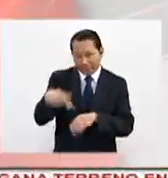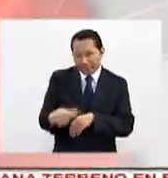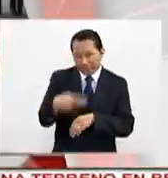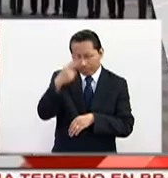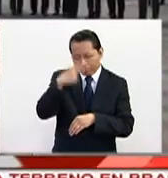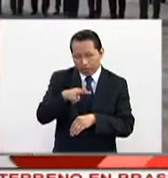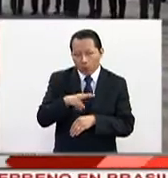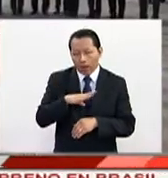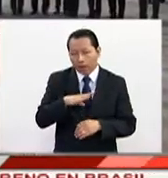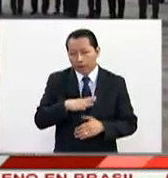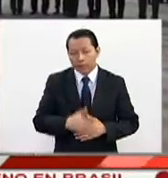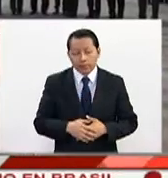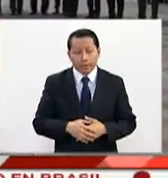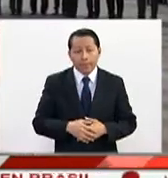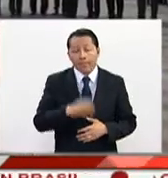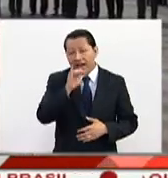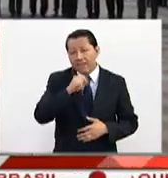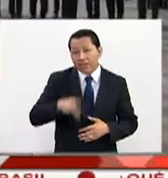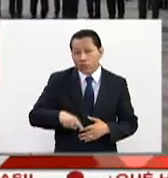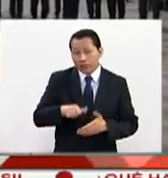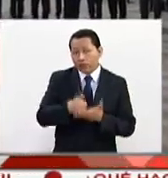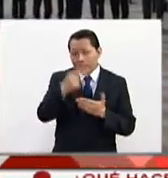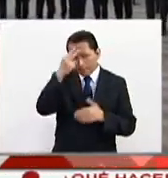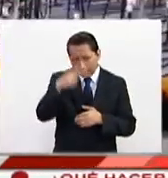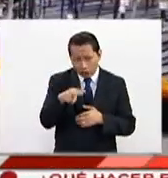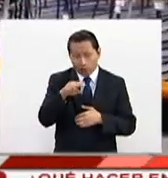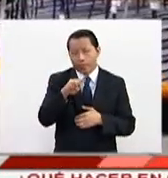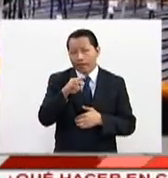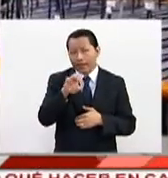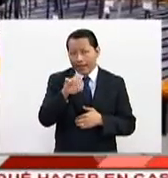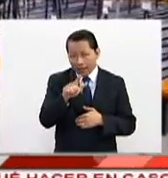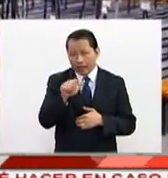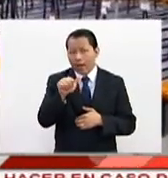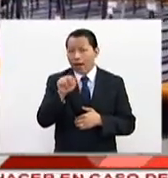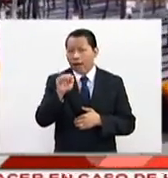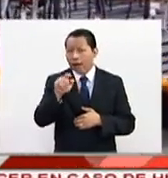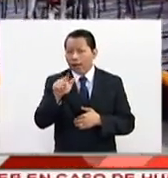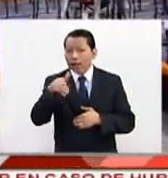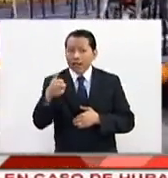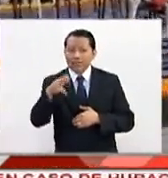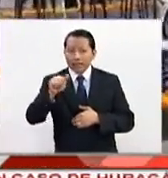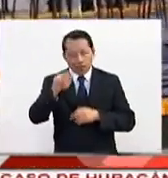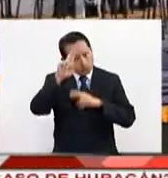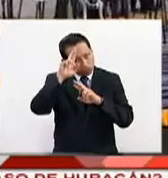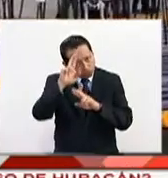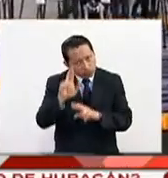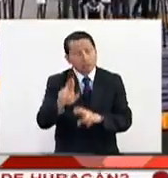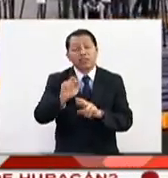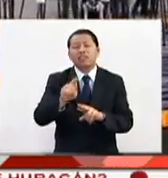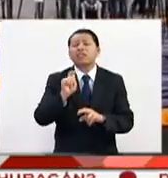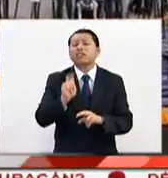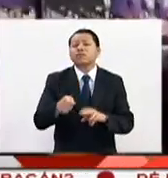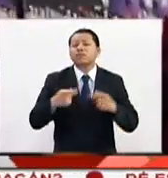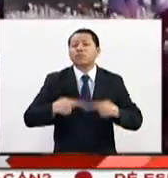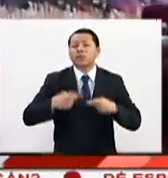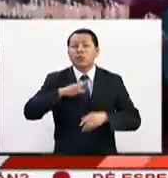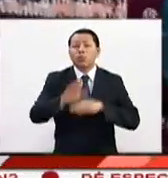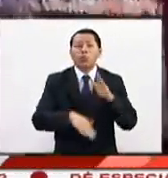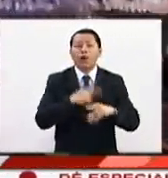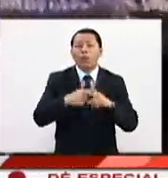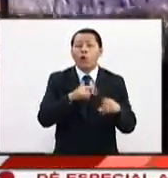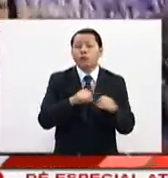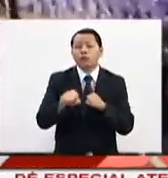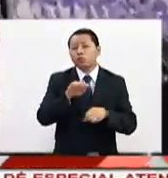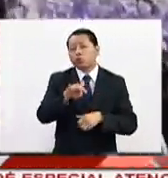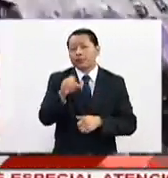México. El jefe de gobierno de la Ciudad de México, Miguel Ángel Mancera, rindió un homenaje a las personas que perdieron la vida por el sismo del 19